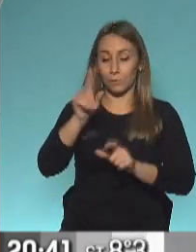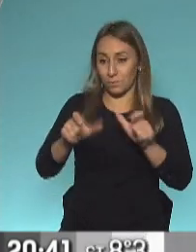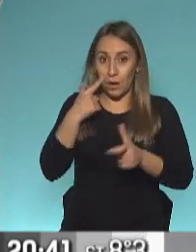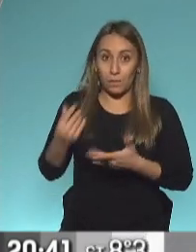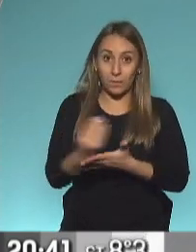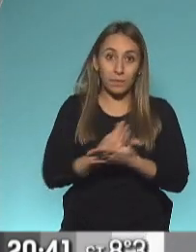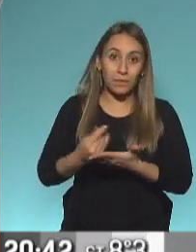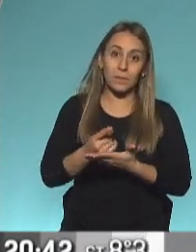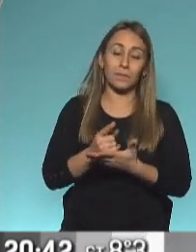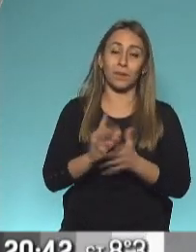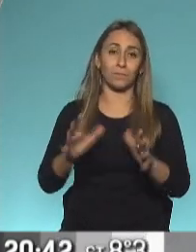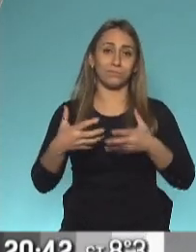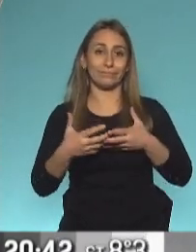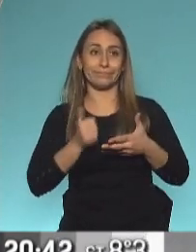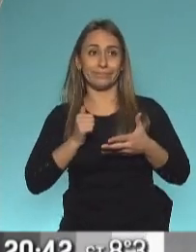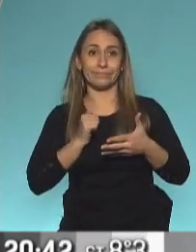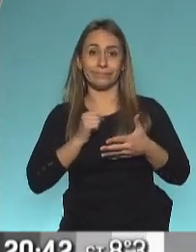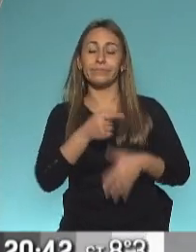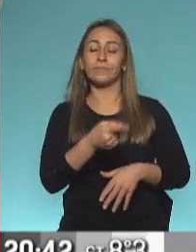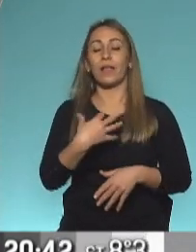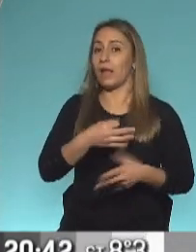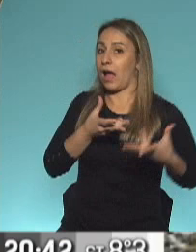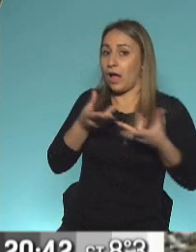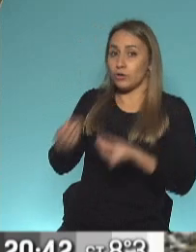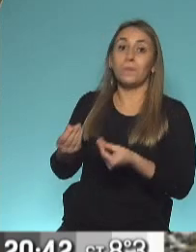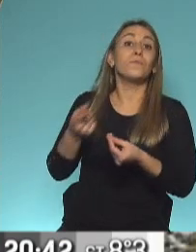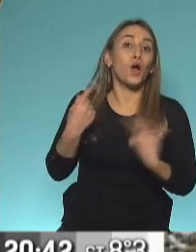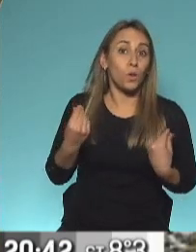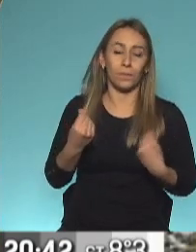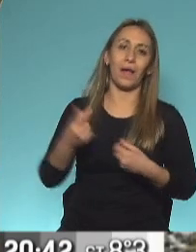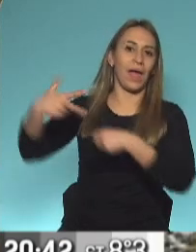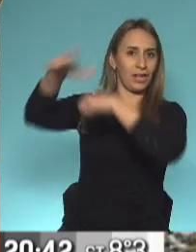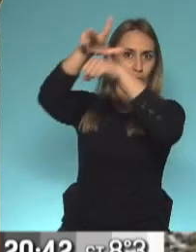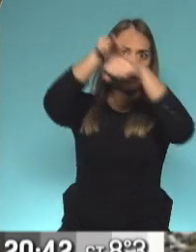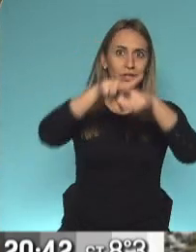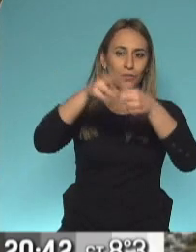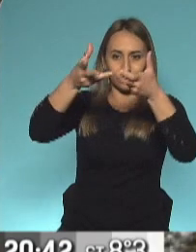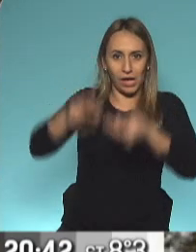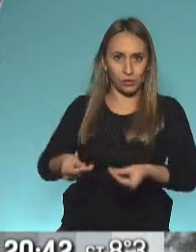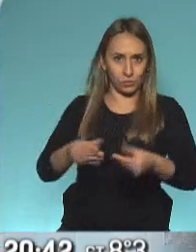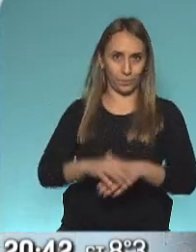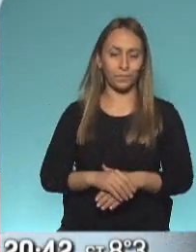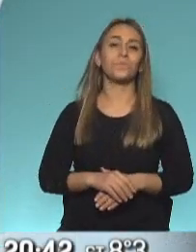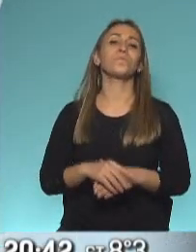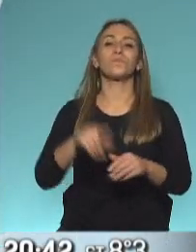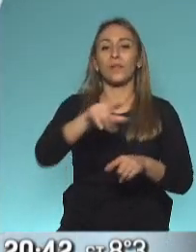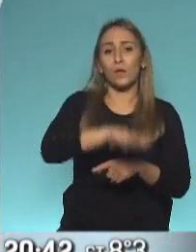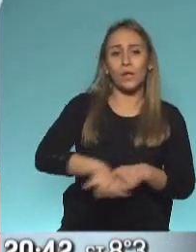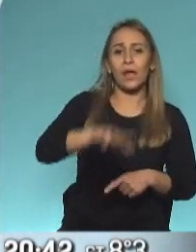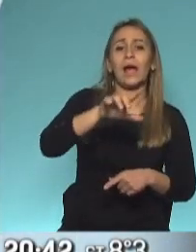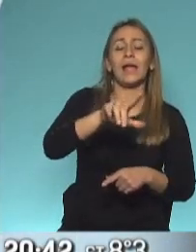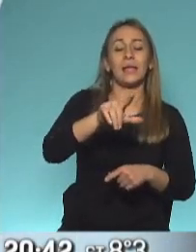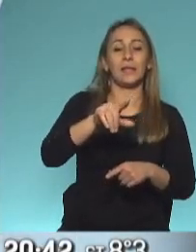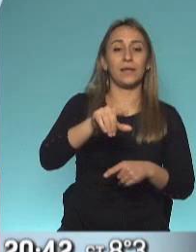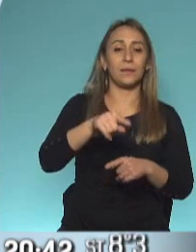aislados y debieron ser asistidos con helicópteros en el paraje laguna blanca en la línea sur de río negro